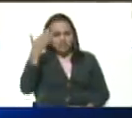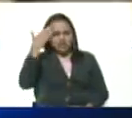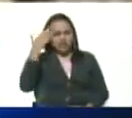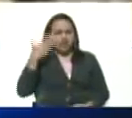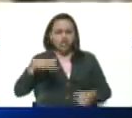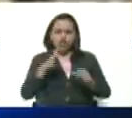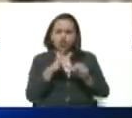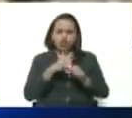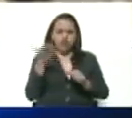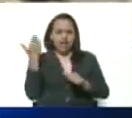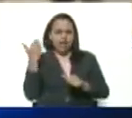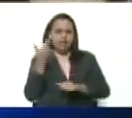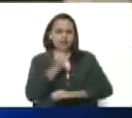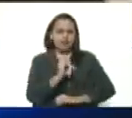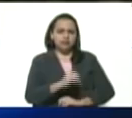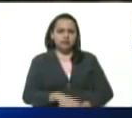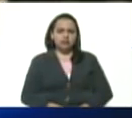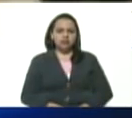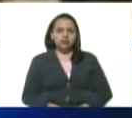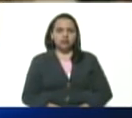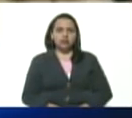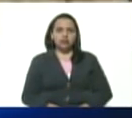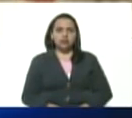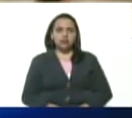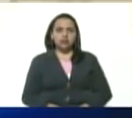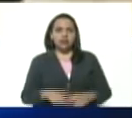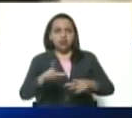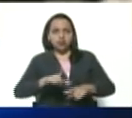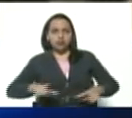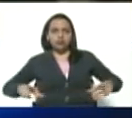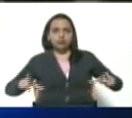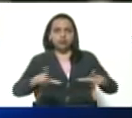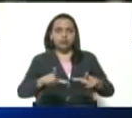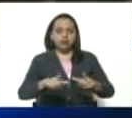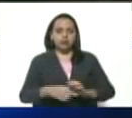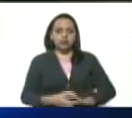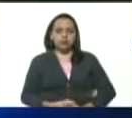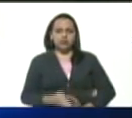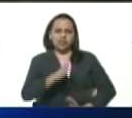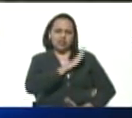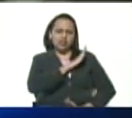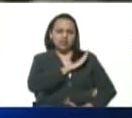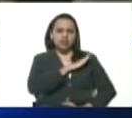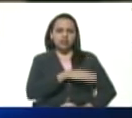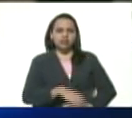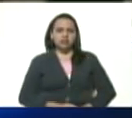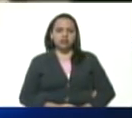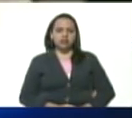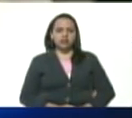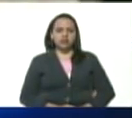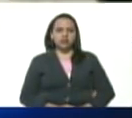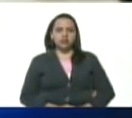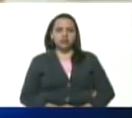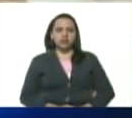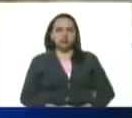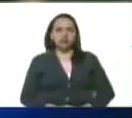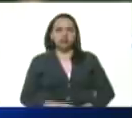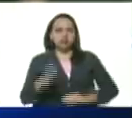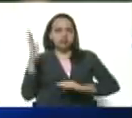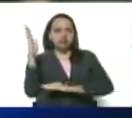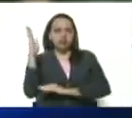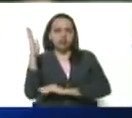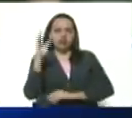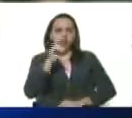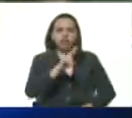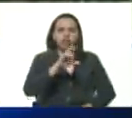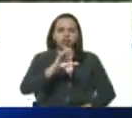Jorge Rodríguez? En la sede, en una sede que tiene la iglesia de la UCB,